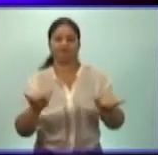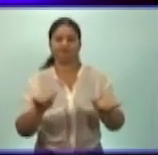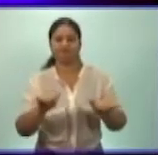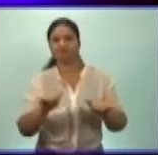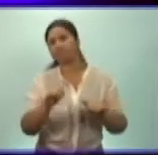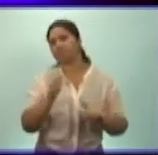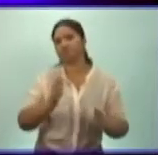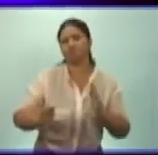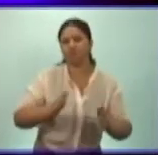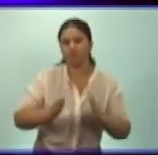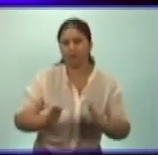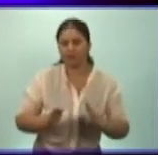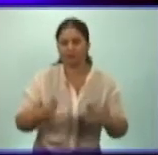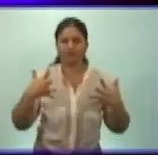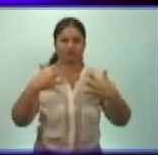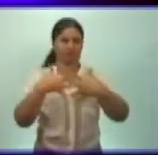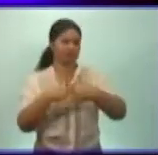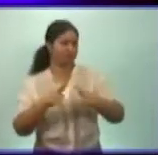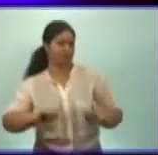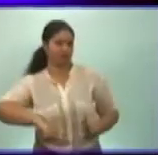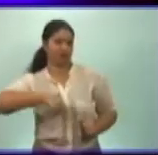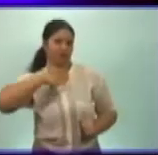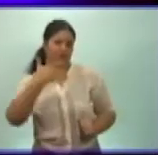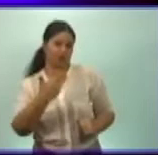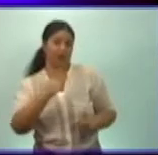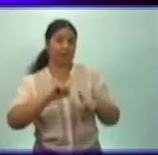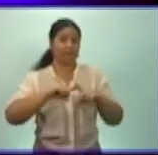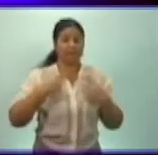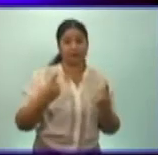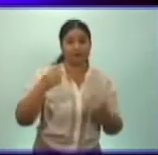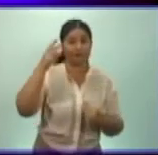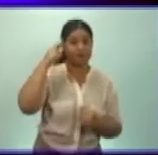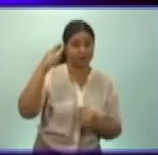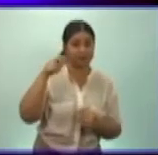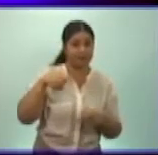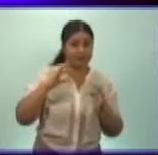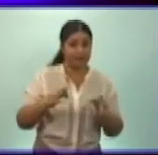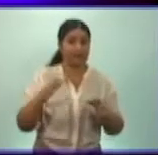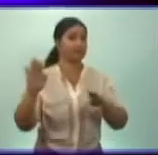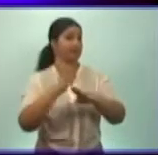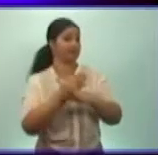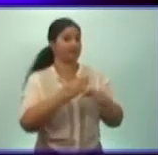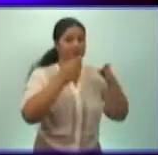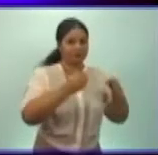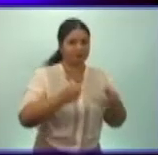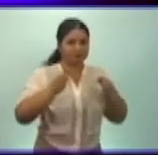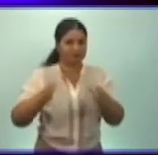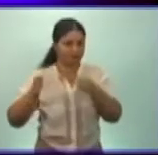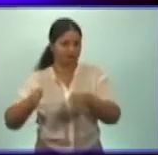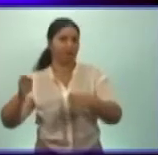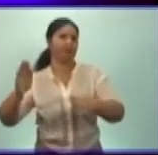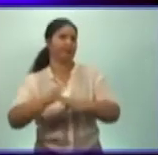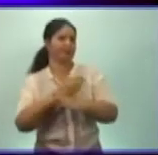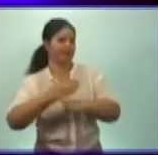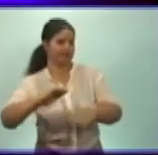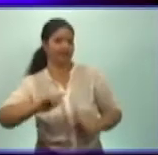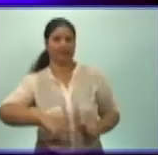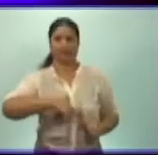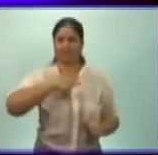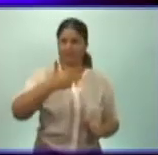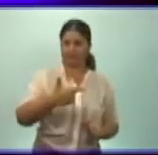con determinadas características, porque bueno, el arte ya existe desde la edad primitiva, desde el hombre